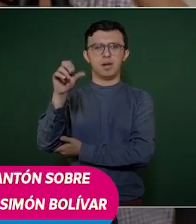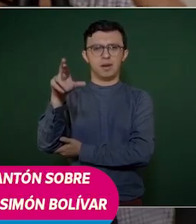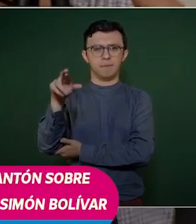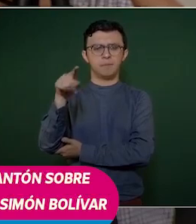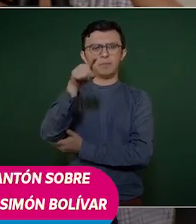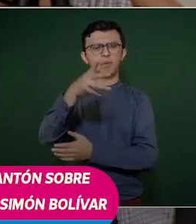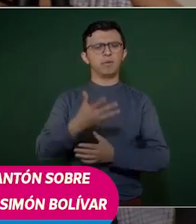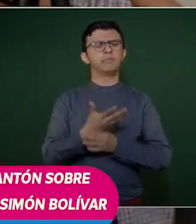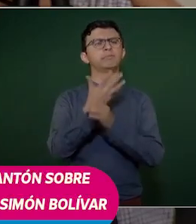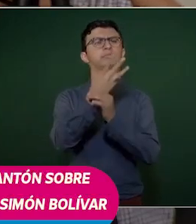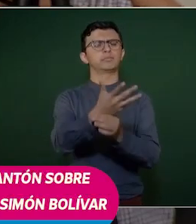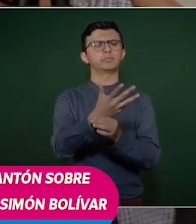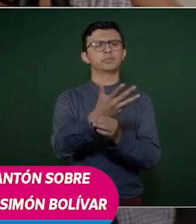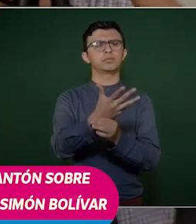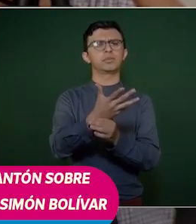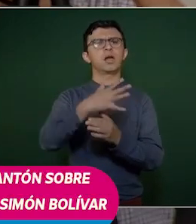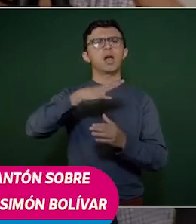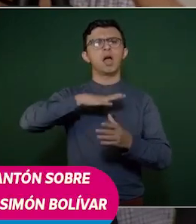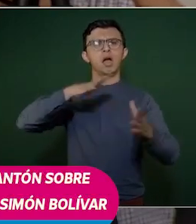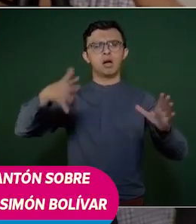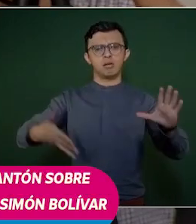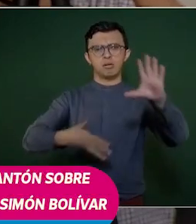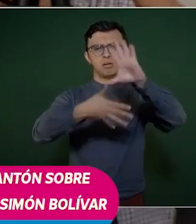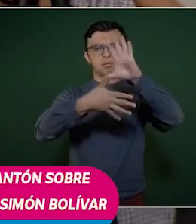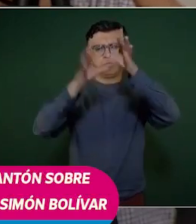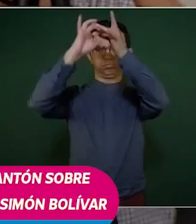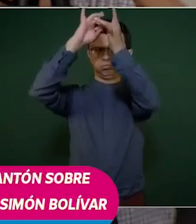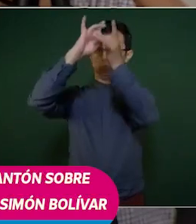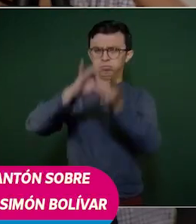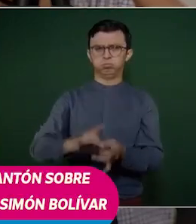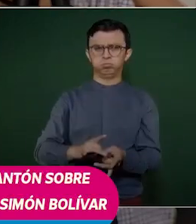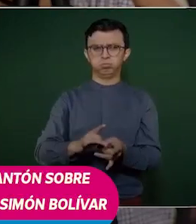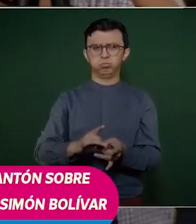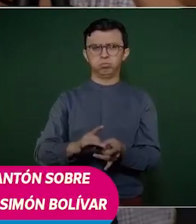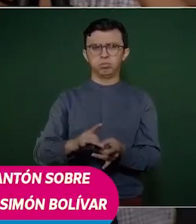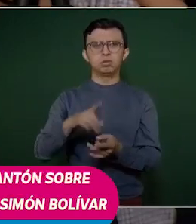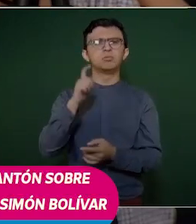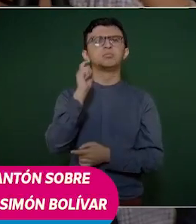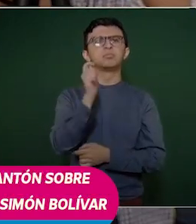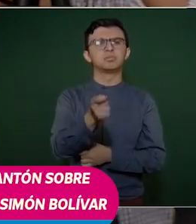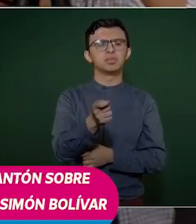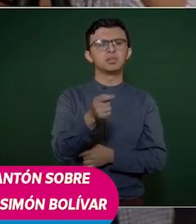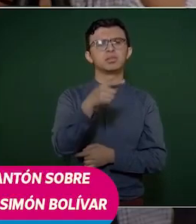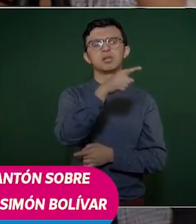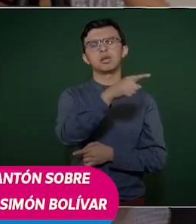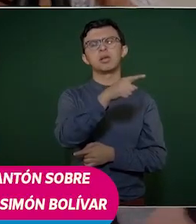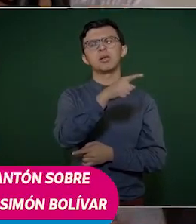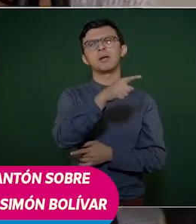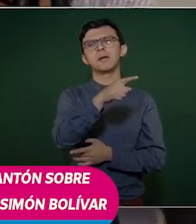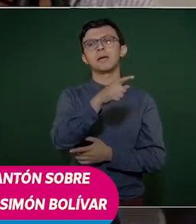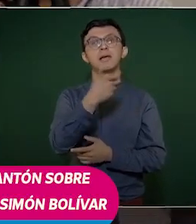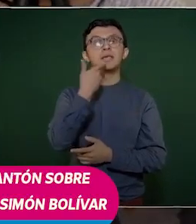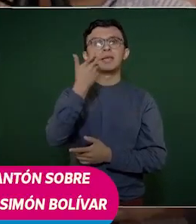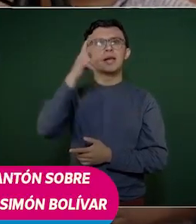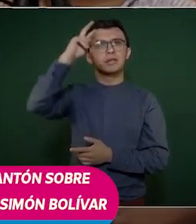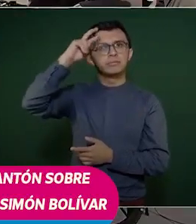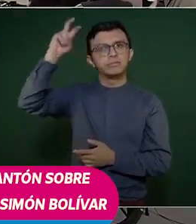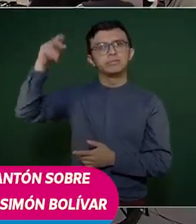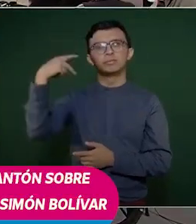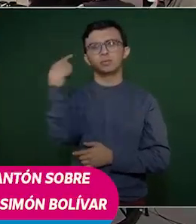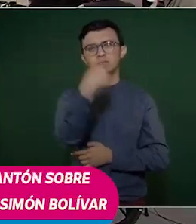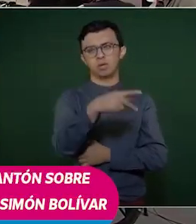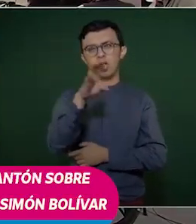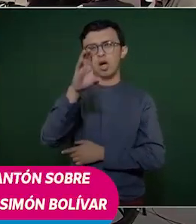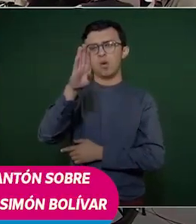la unificación de las Américas derivado del sueño, de la visión del Libertador de América, de